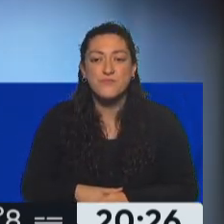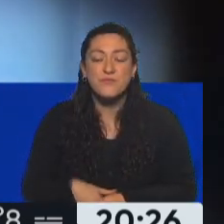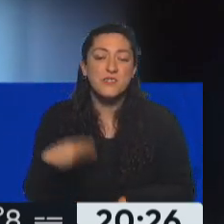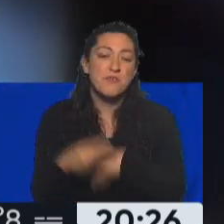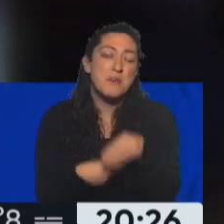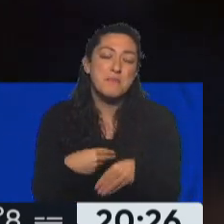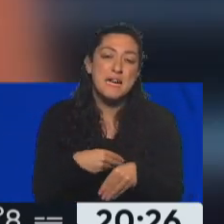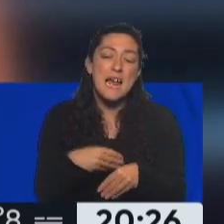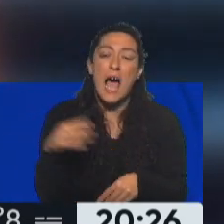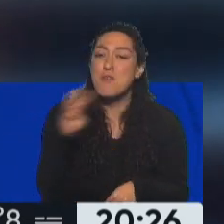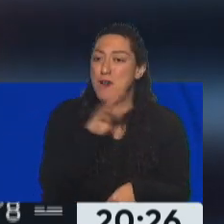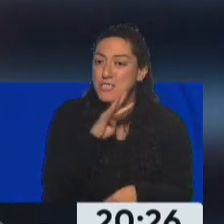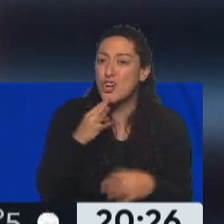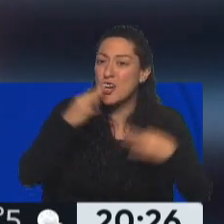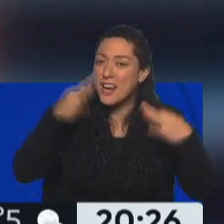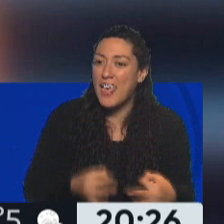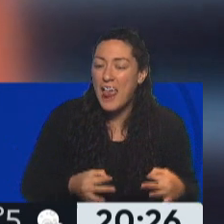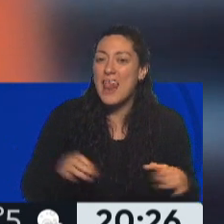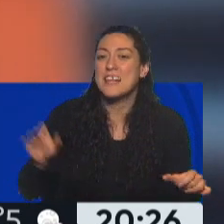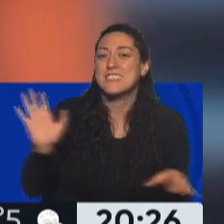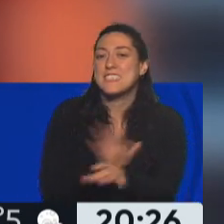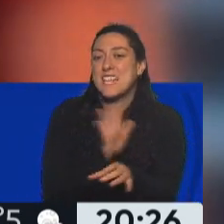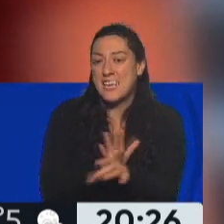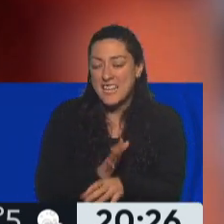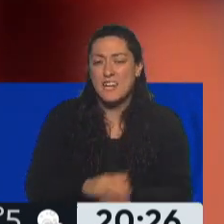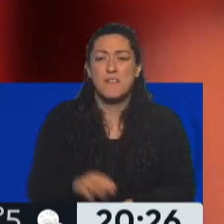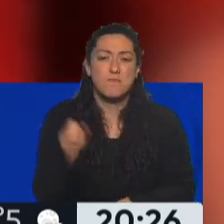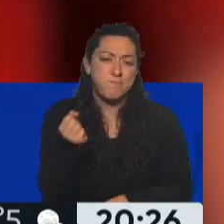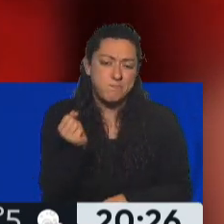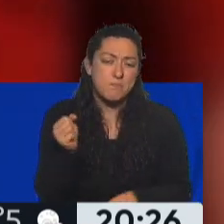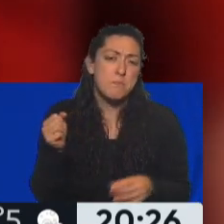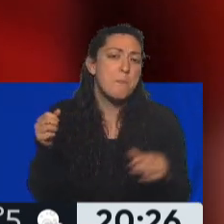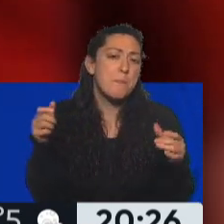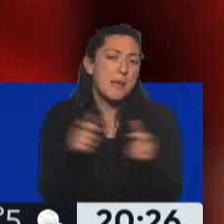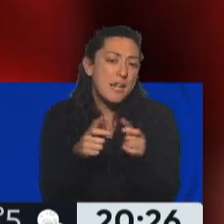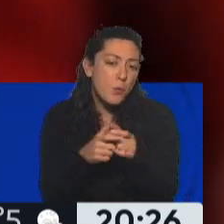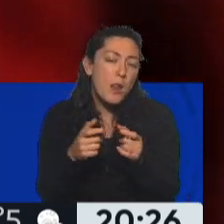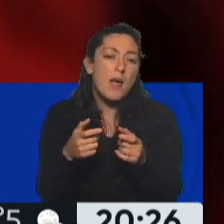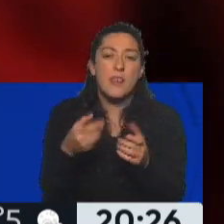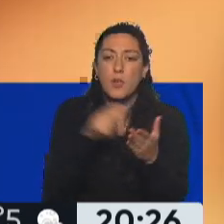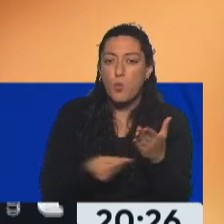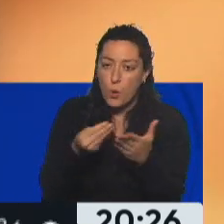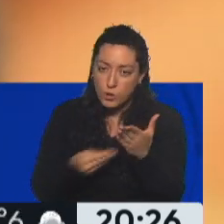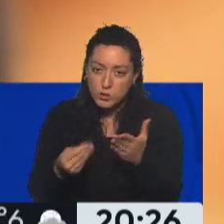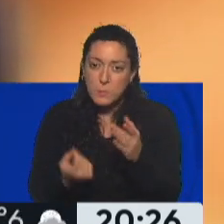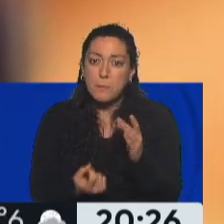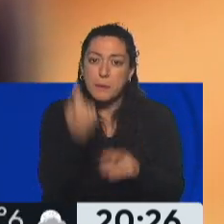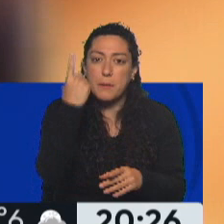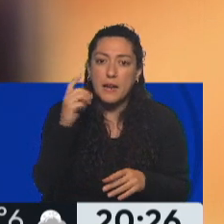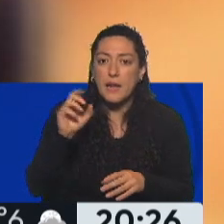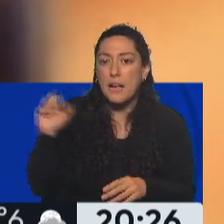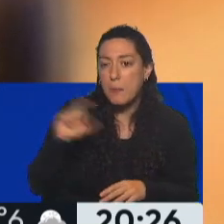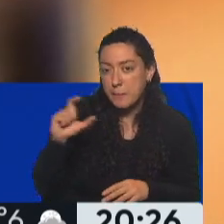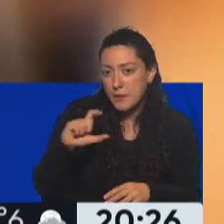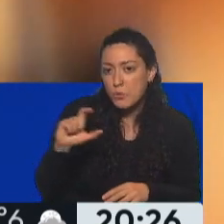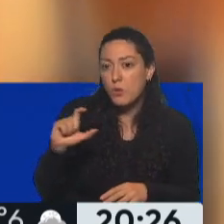sea real y llegue a la pantalla grande que si bien ya tienen una película pero es una película animada recordemos que el primer episodio en la televisión de